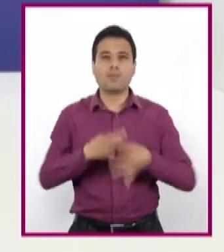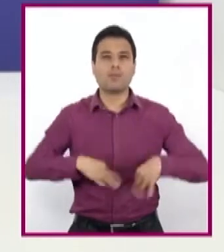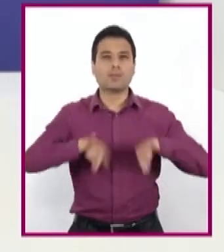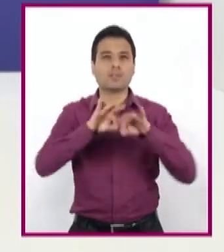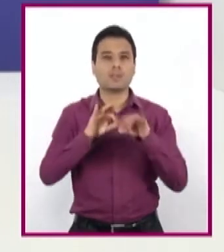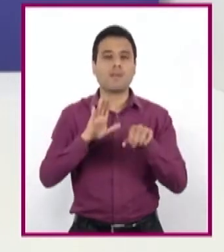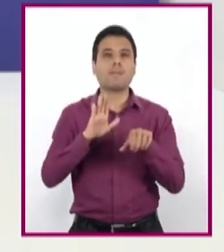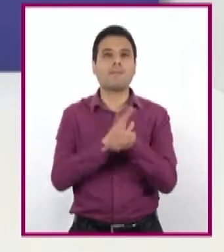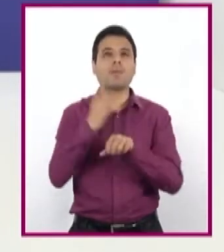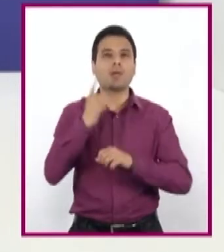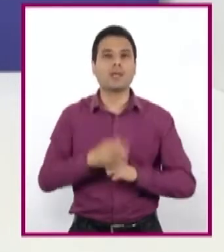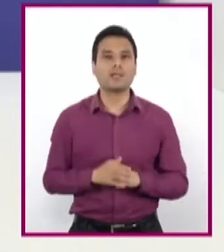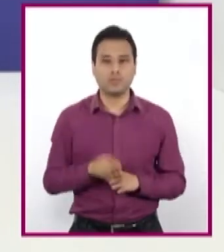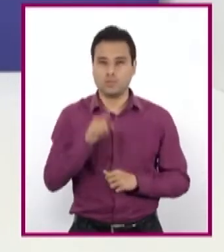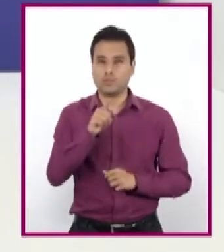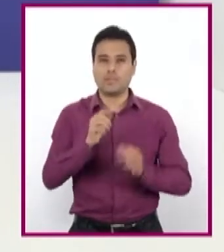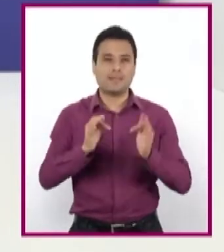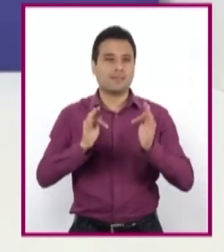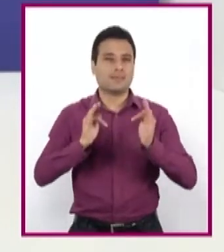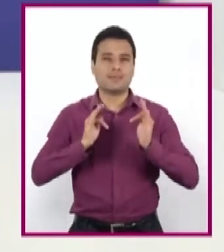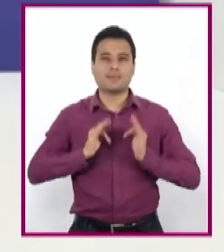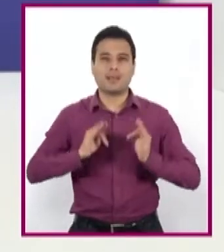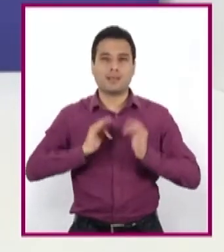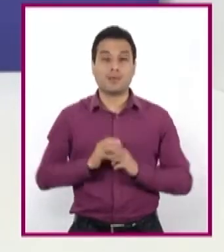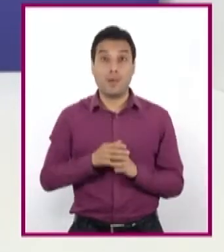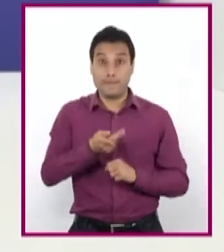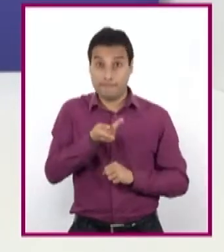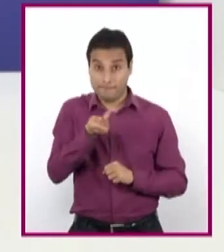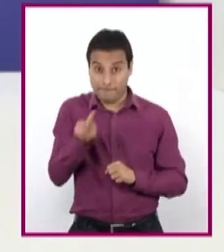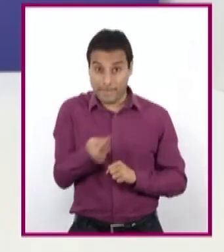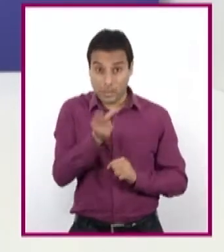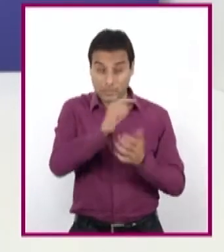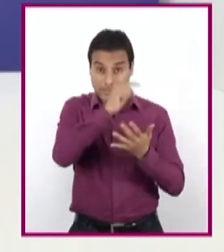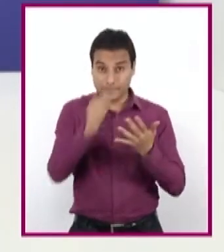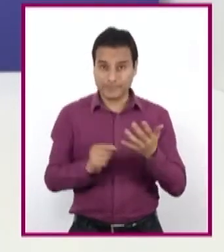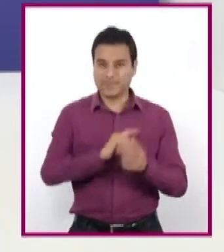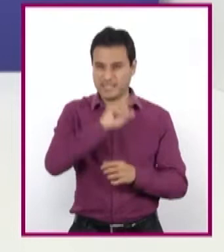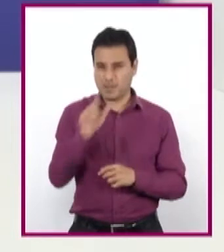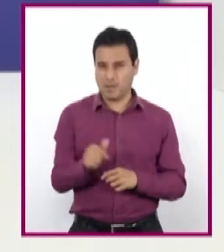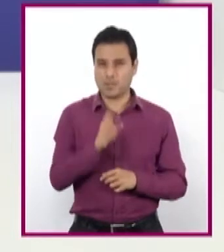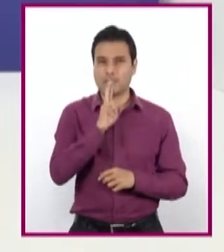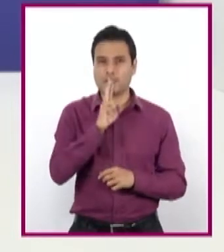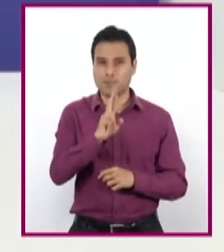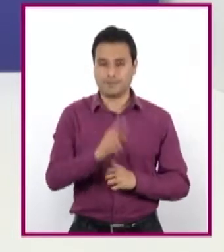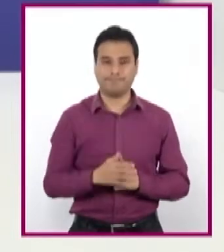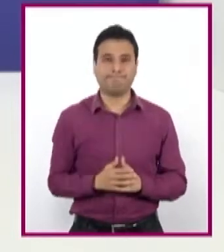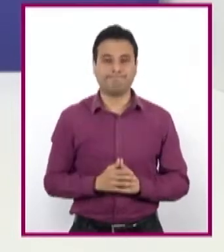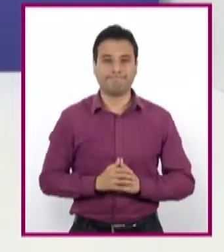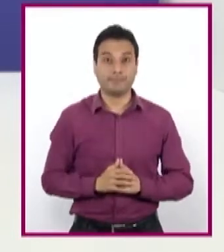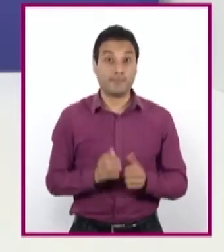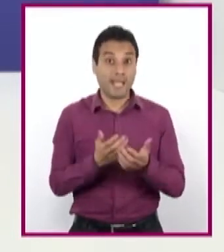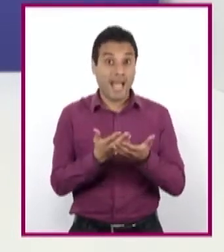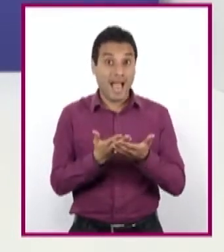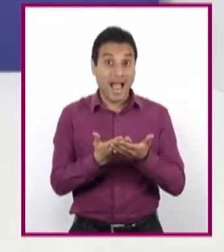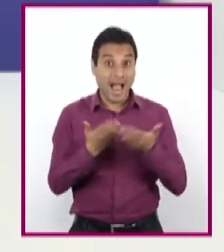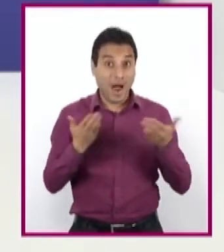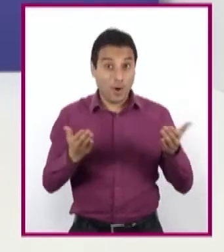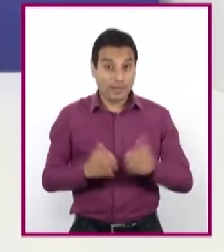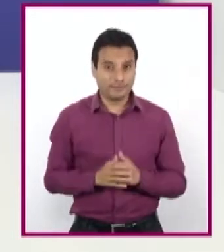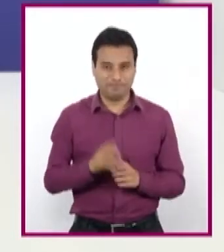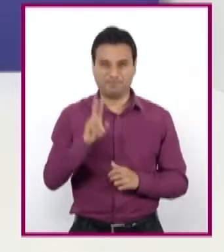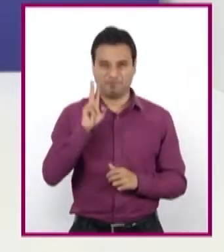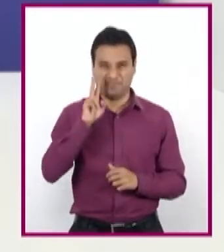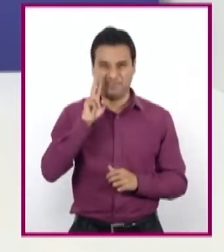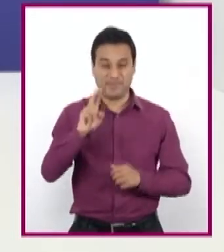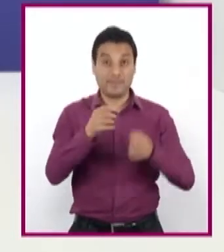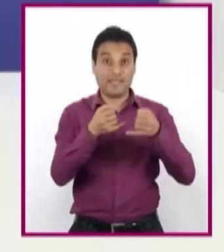No se preocupen, todas esas preguntas las vamos a responder a lo largo de la sesión. Ahora, veamos la siguiente